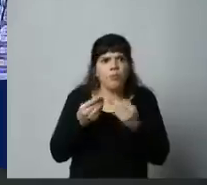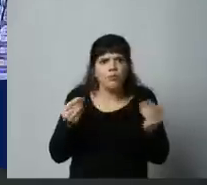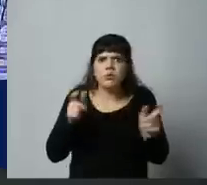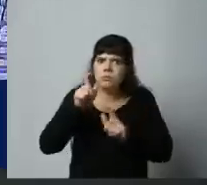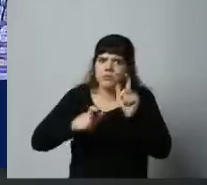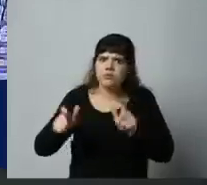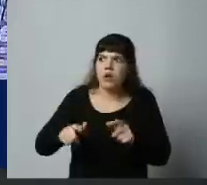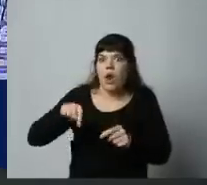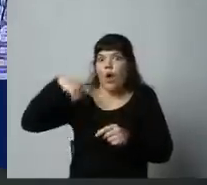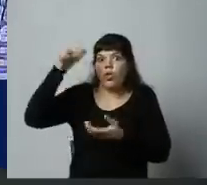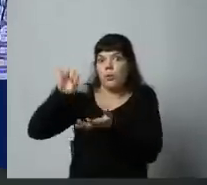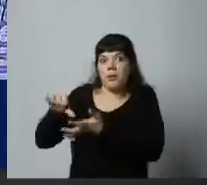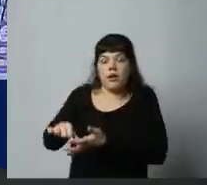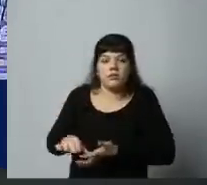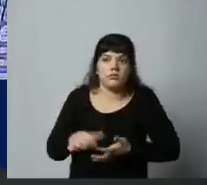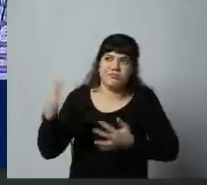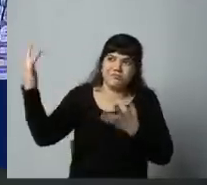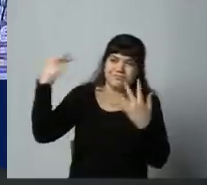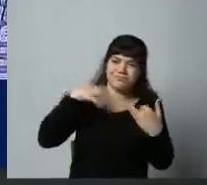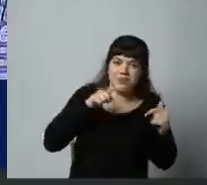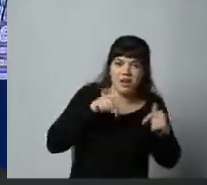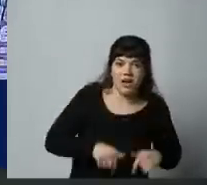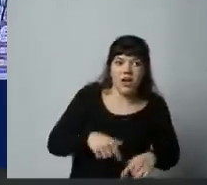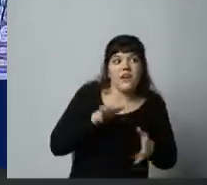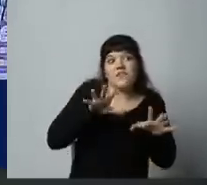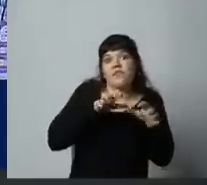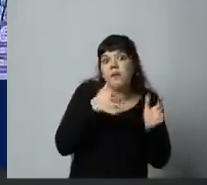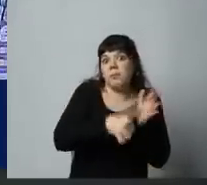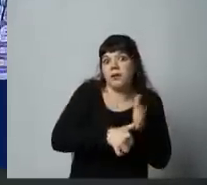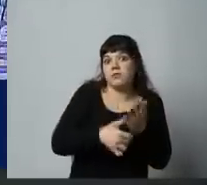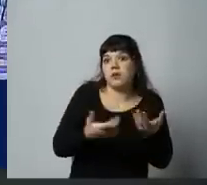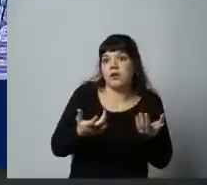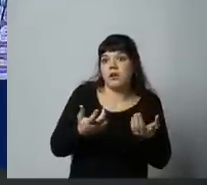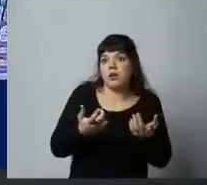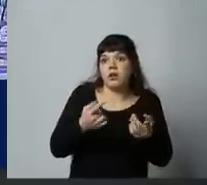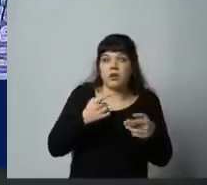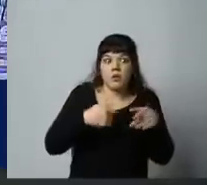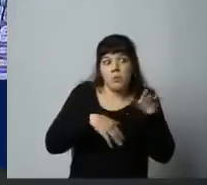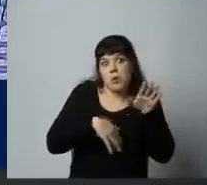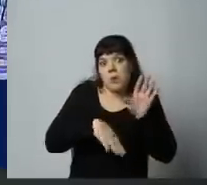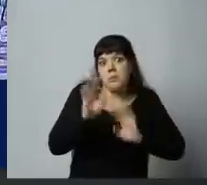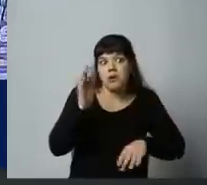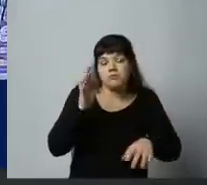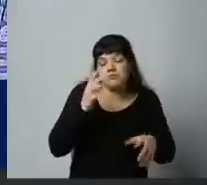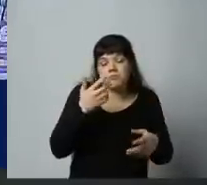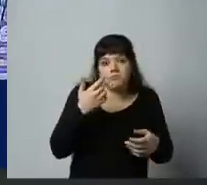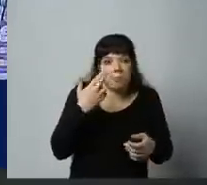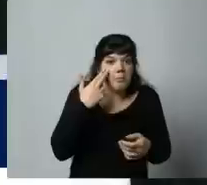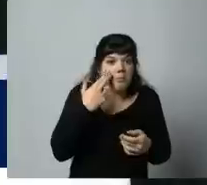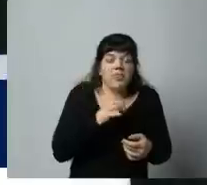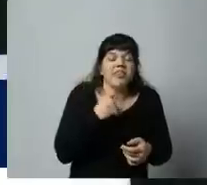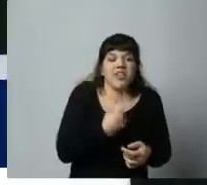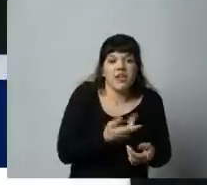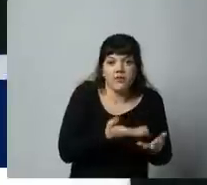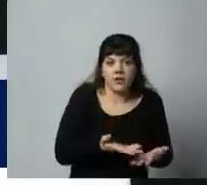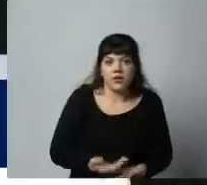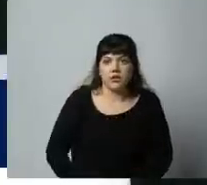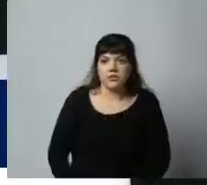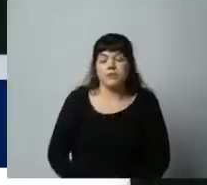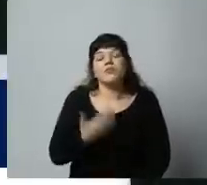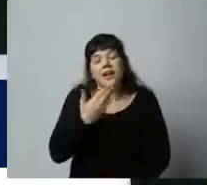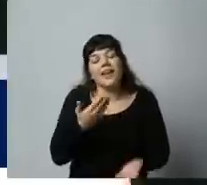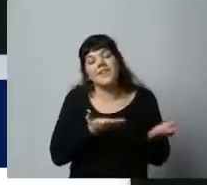inmigrantes que que viven en las pensiones de Montevideo y son capaz que una de las poblaciones más vulnerables que hay No gracias bienvenida